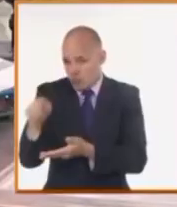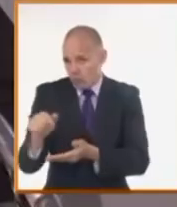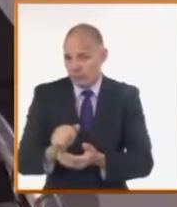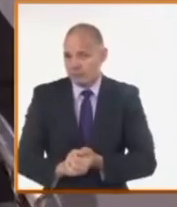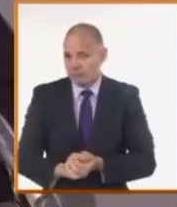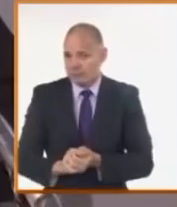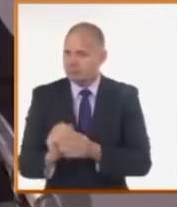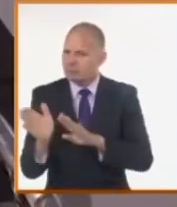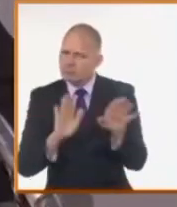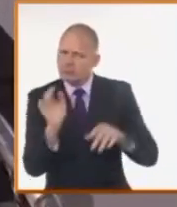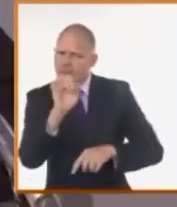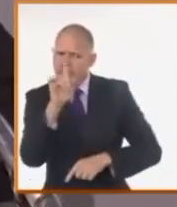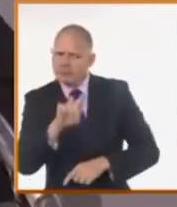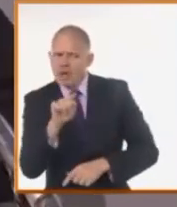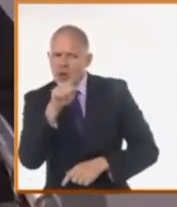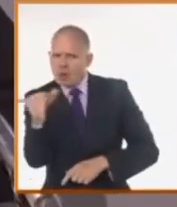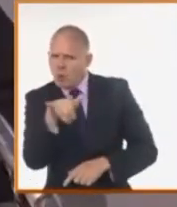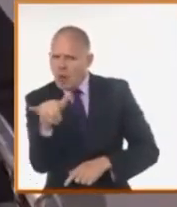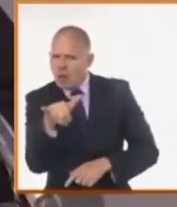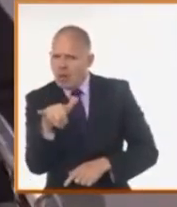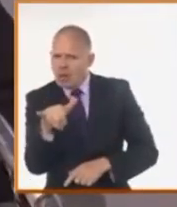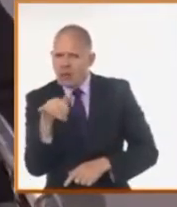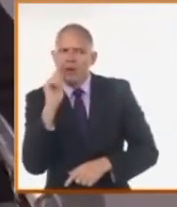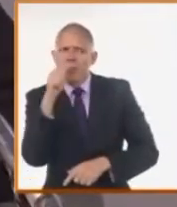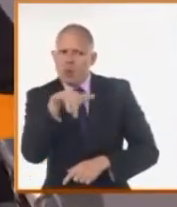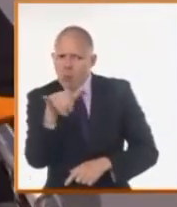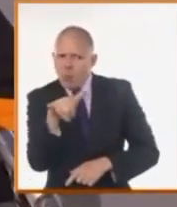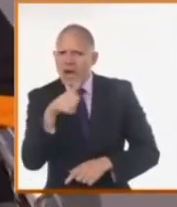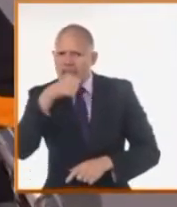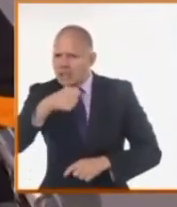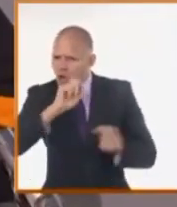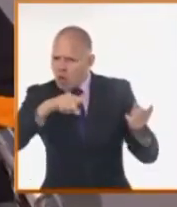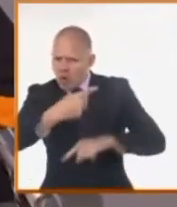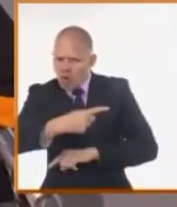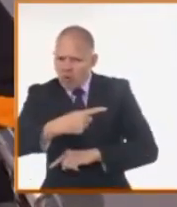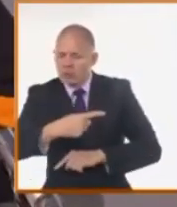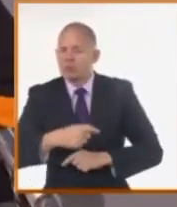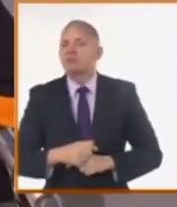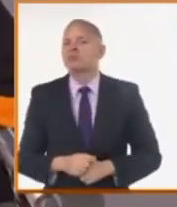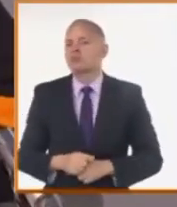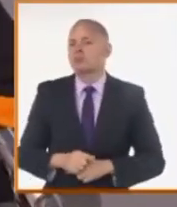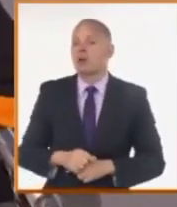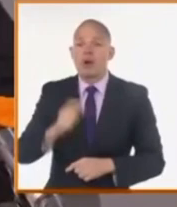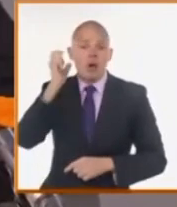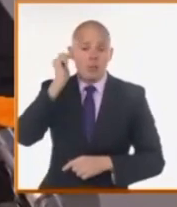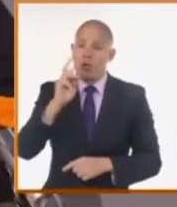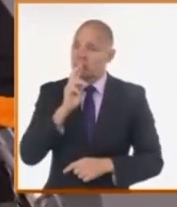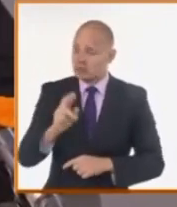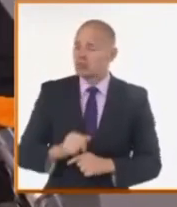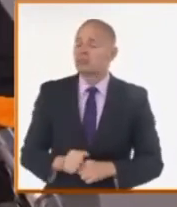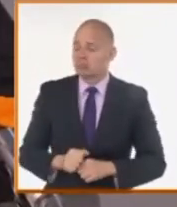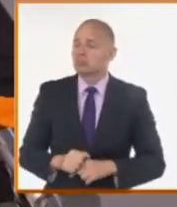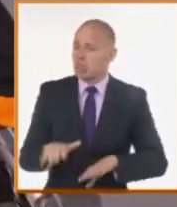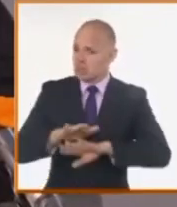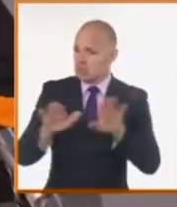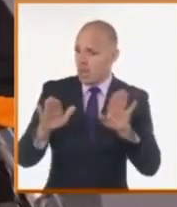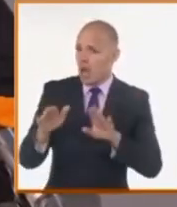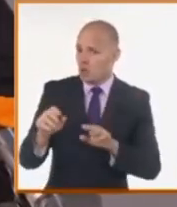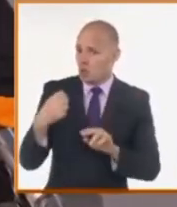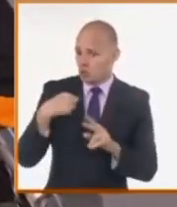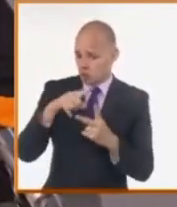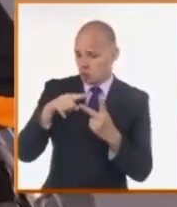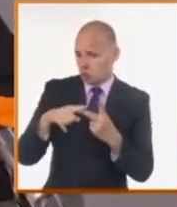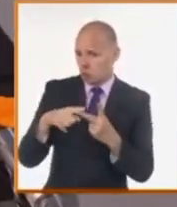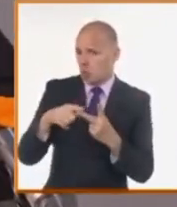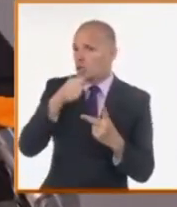Yo he sido denunciada en dos ocasiones eh una denuncia la la he ganado ya me me han denunciado por